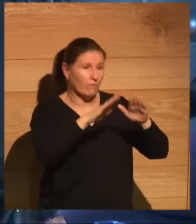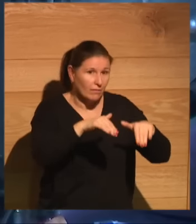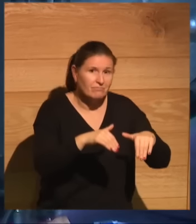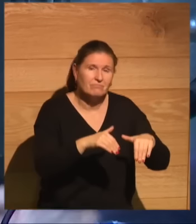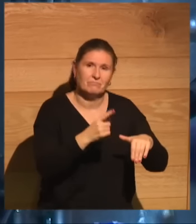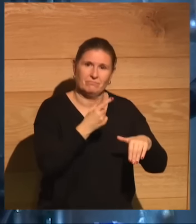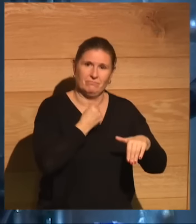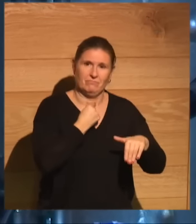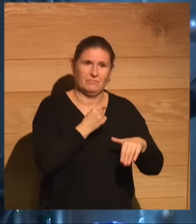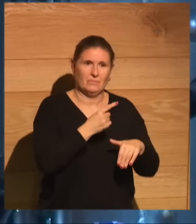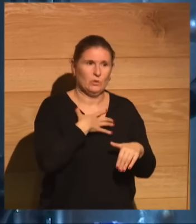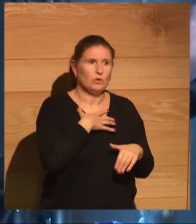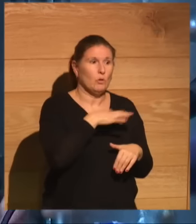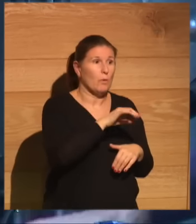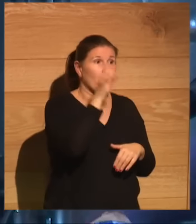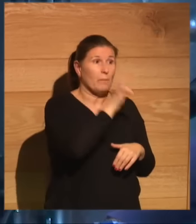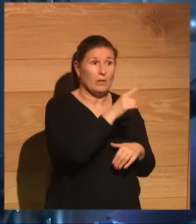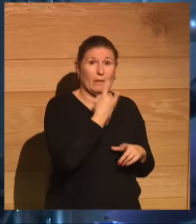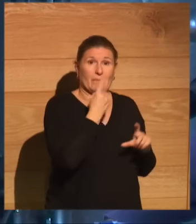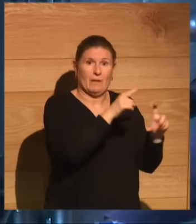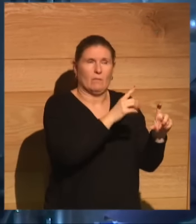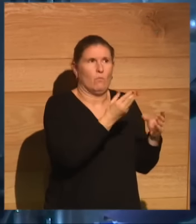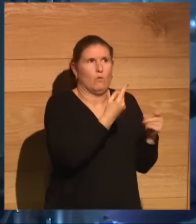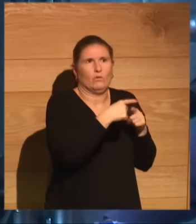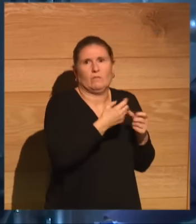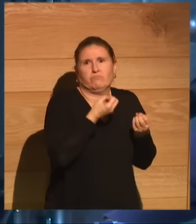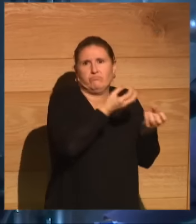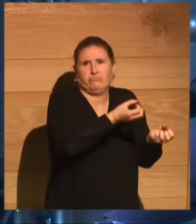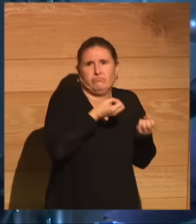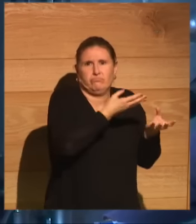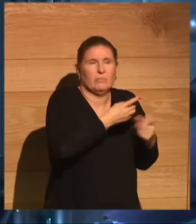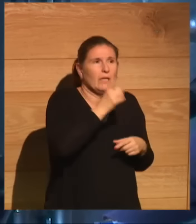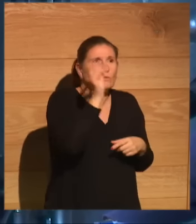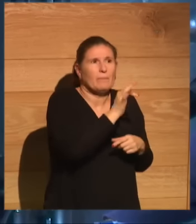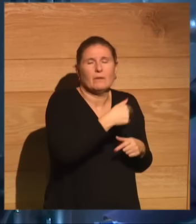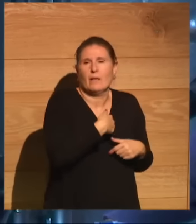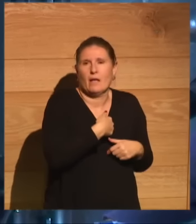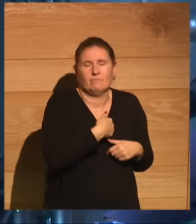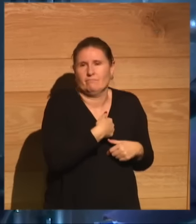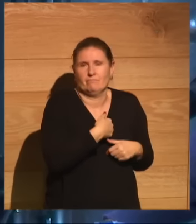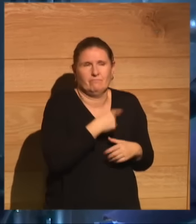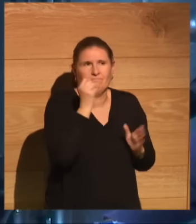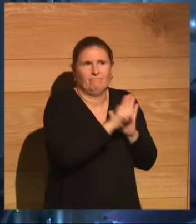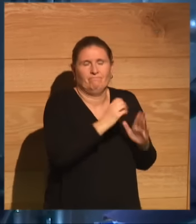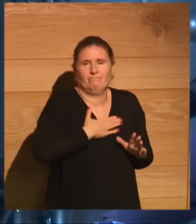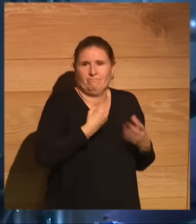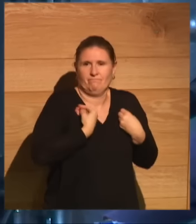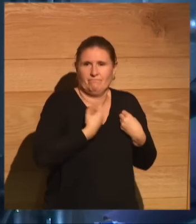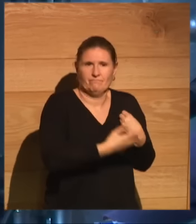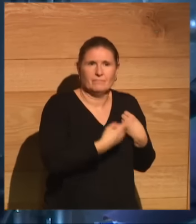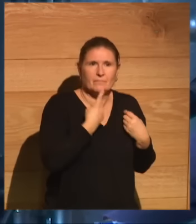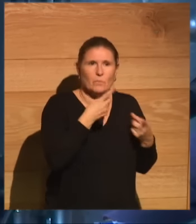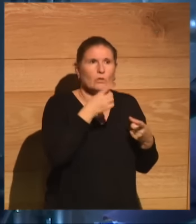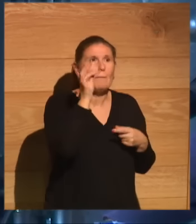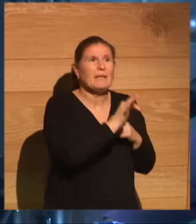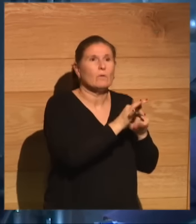que os podría contar muchas cosas de esta película, es que es una de las películas de mi vida. Es una de las películas de mi vida porque es la película